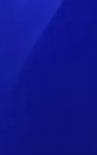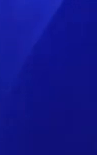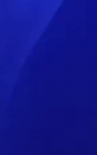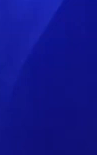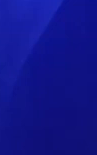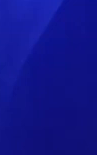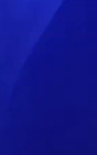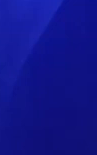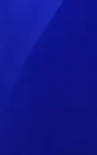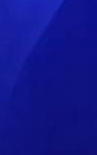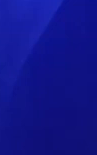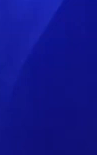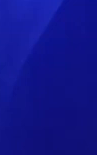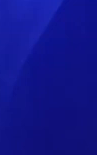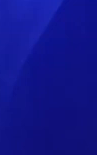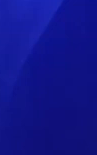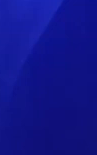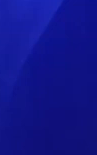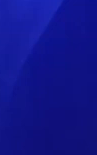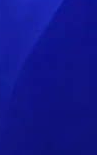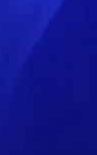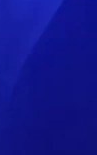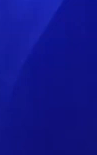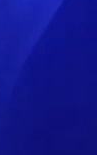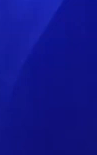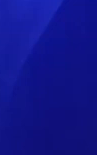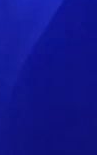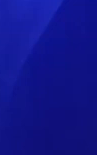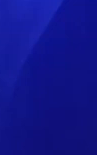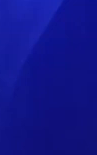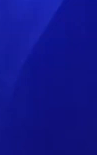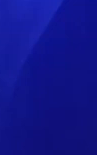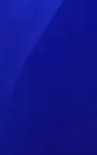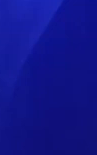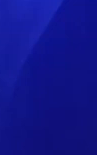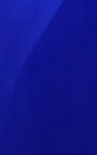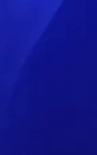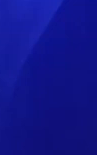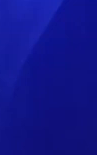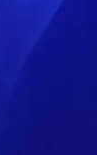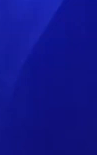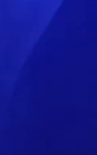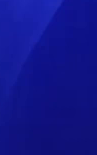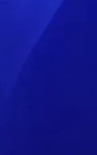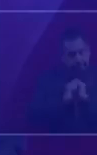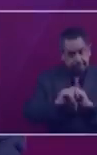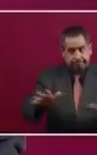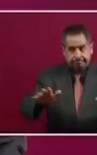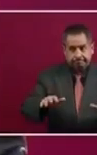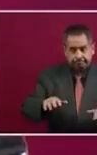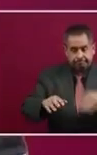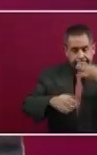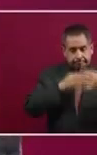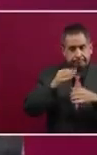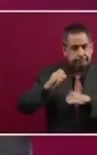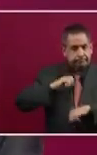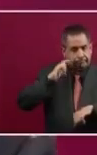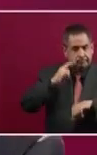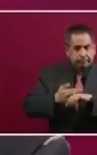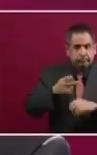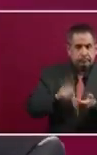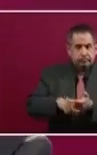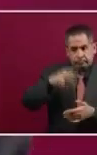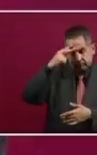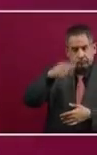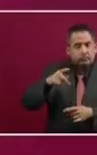Yo creo que se va a dejar muy clara la posición de México. Vamos a esperar que... Yo veo difícil que en este momento cambie